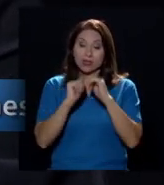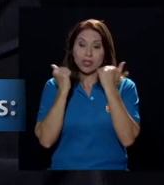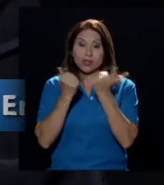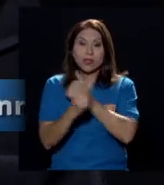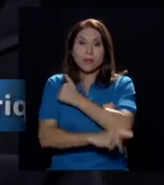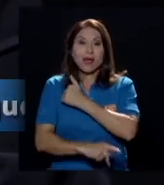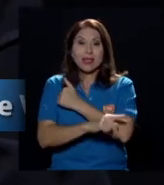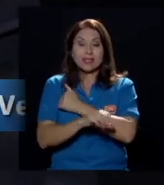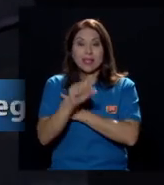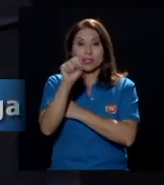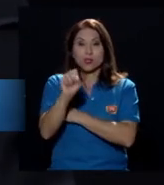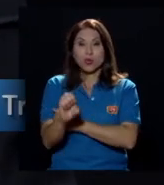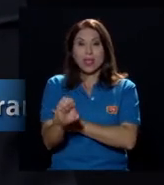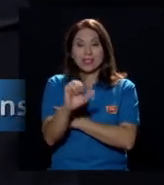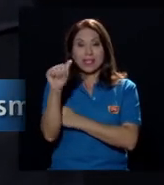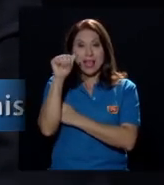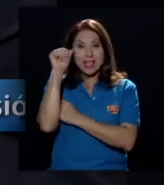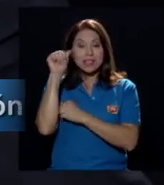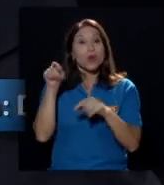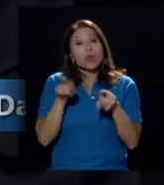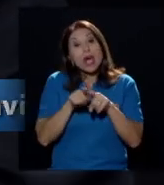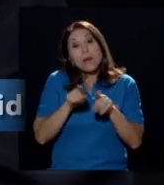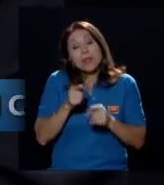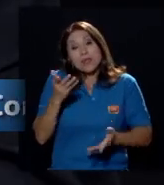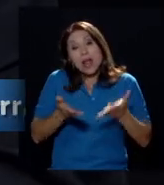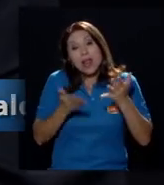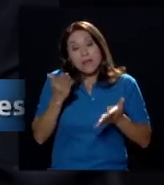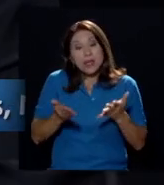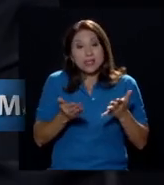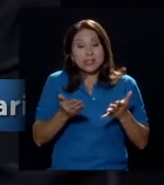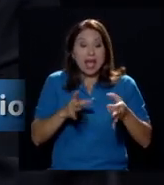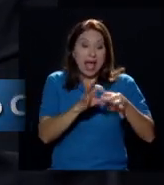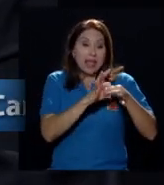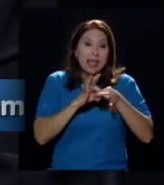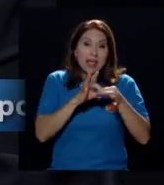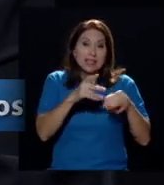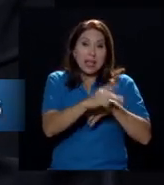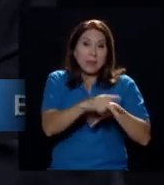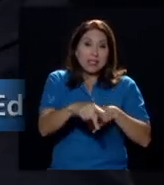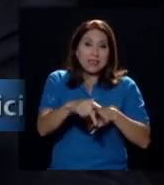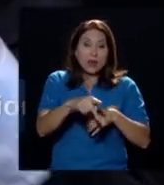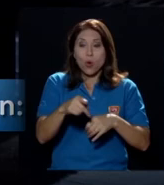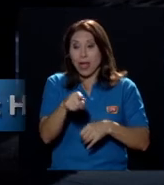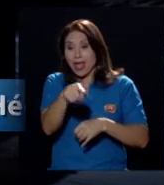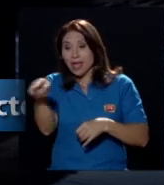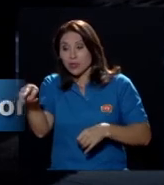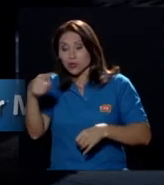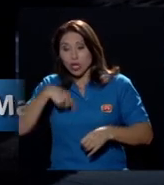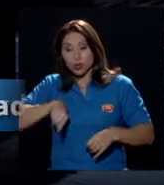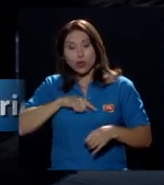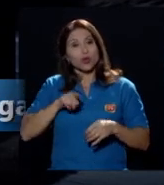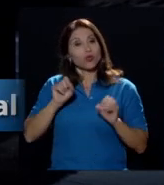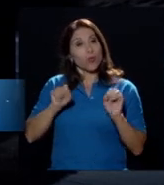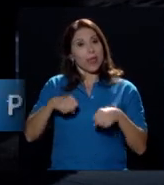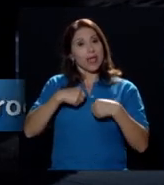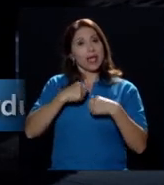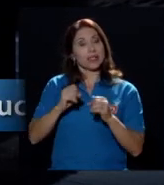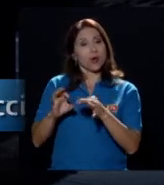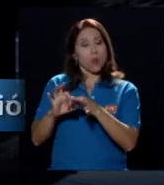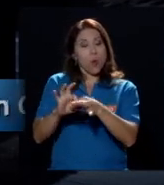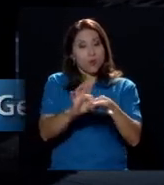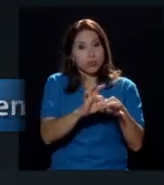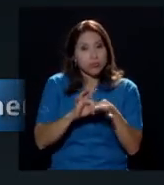un acuerdo entre Alianza del Pacífico y ellos, y nosotros deberíamos estar ahí, expandir mucho más el mundo. Excelente